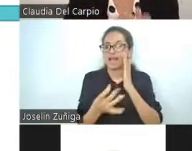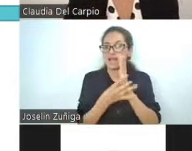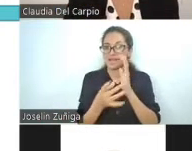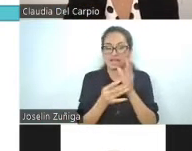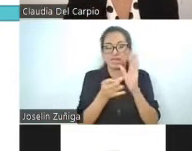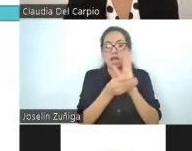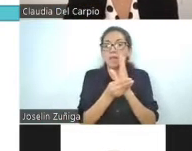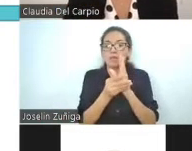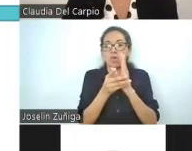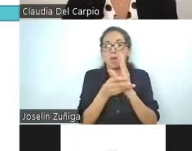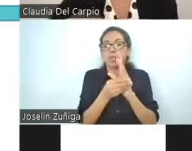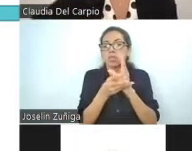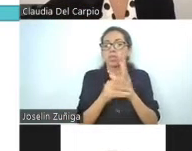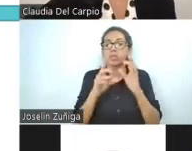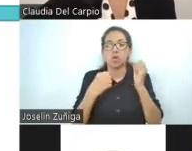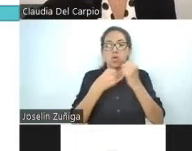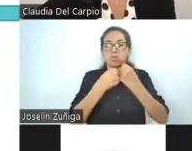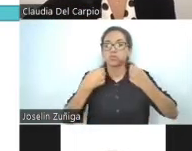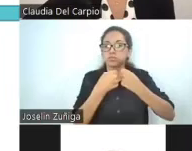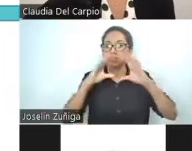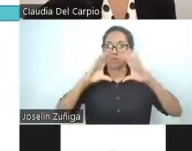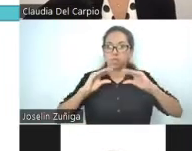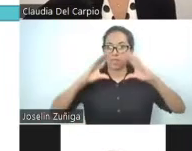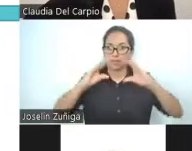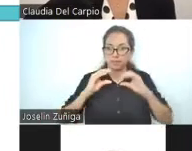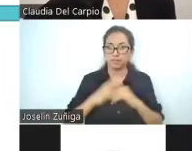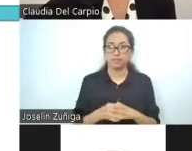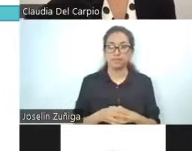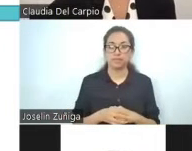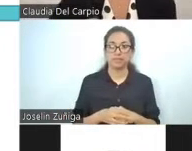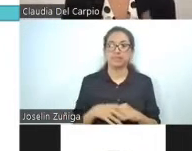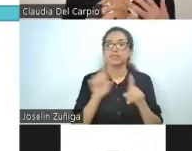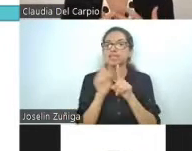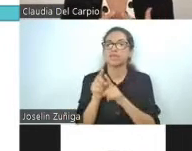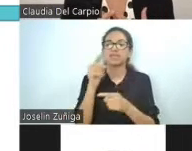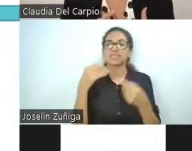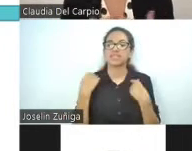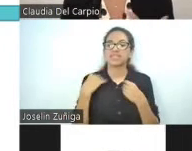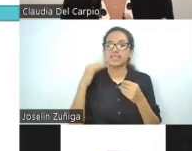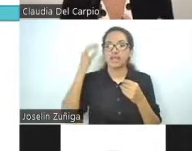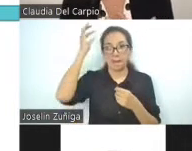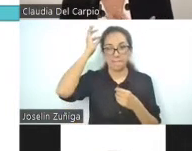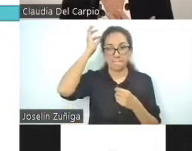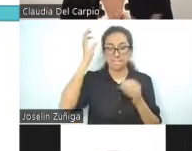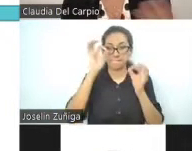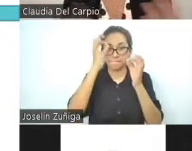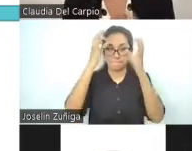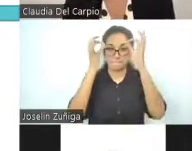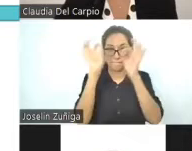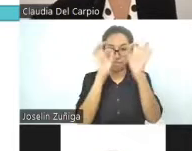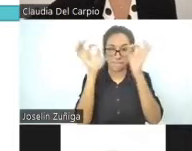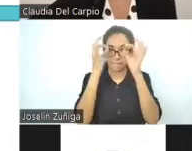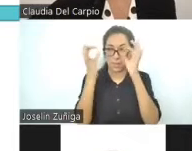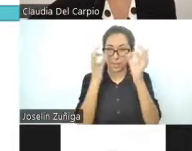y también durante las relaciones sexuales. Y está cubierta por vello, que el vello tiene un objetivo y tiene un sentido, más